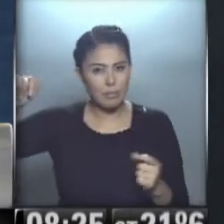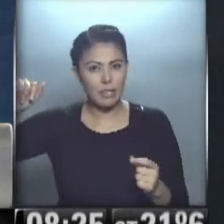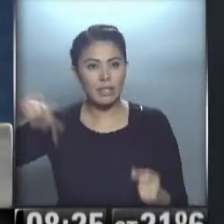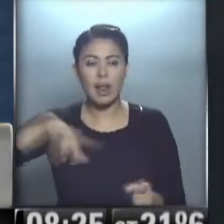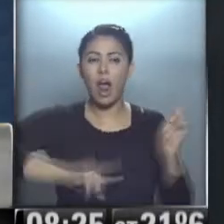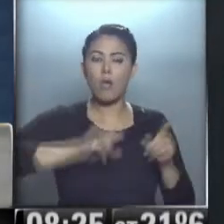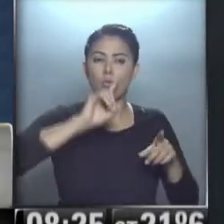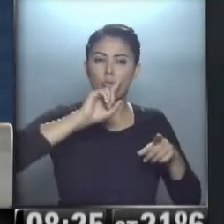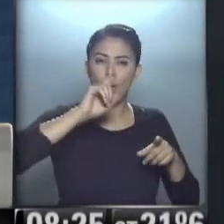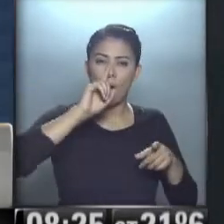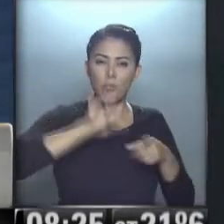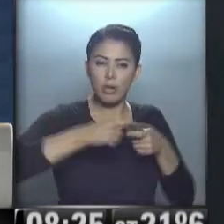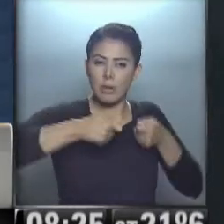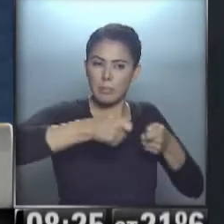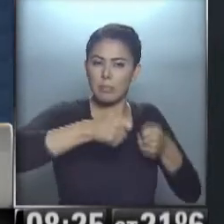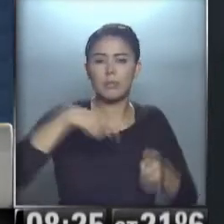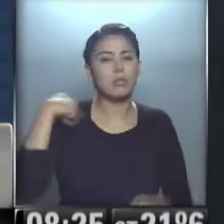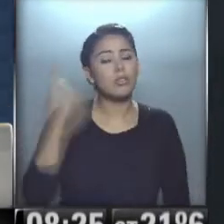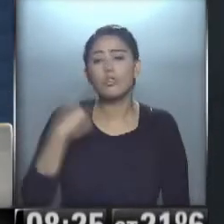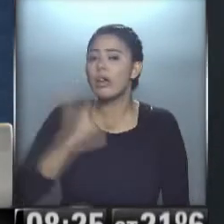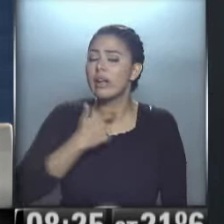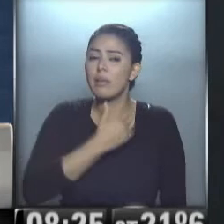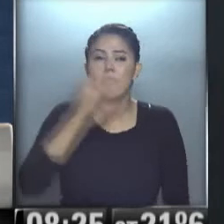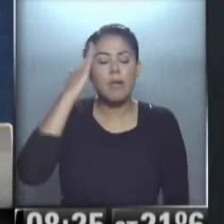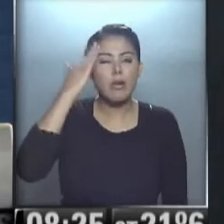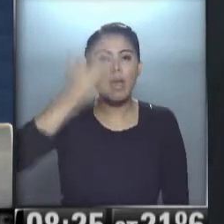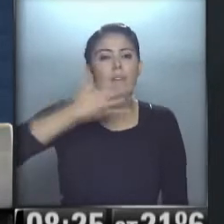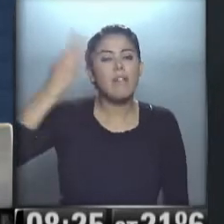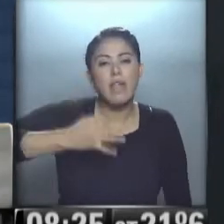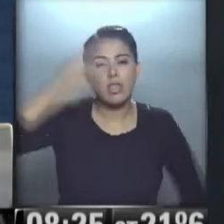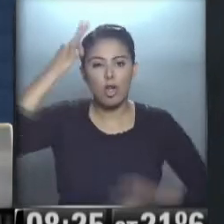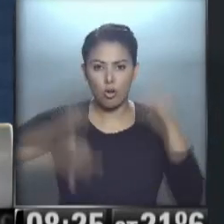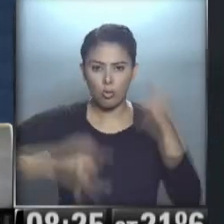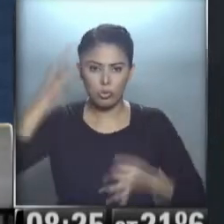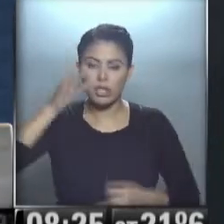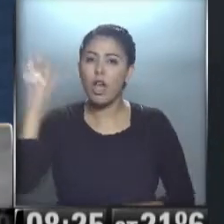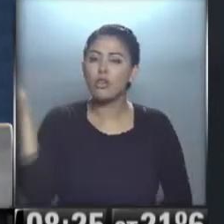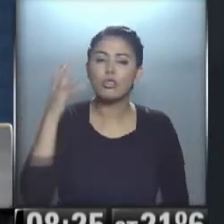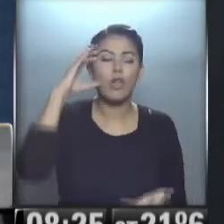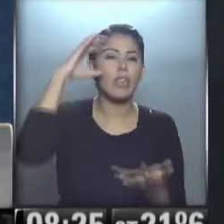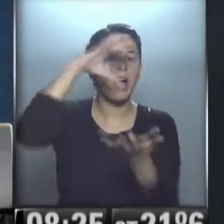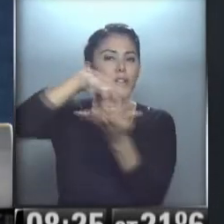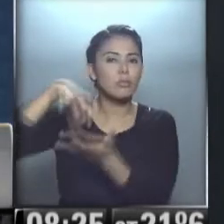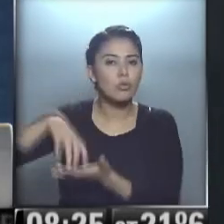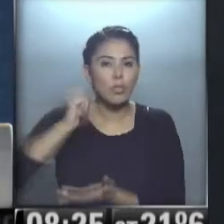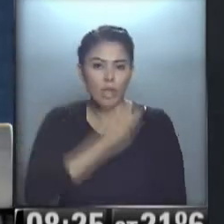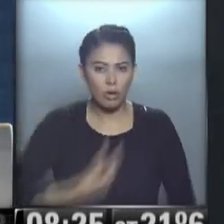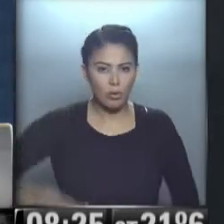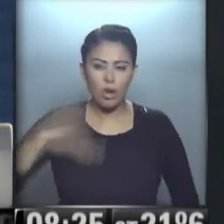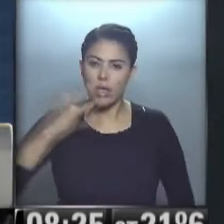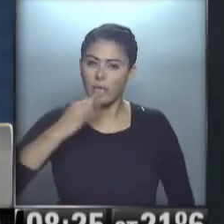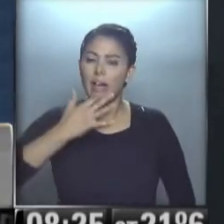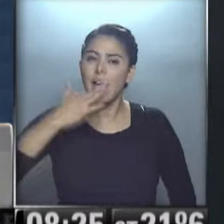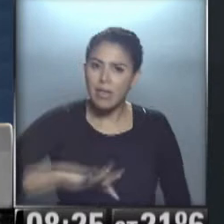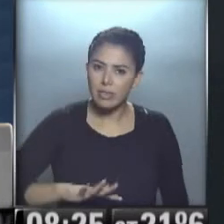reconstruir la memoria, verdad y justicia. Y tenemos que ser capaces, desde las instituciones de la República, de tener con mucha